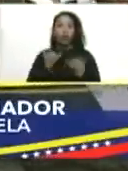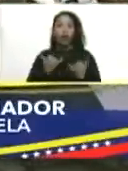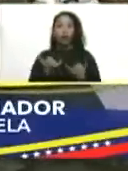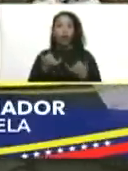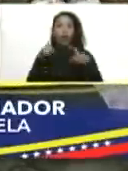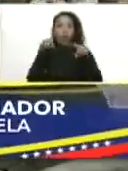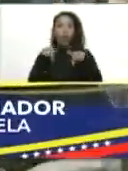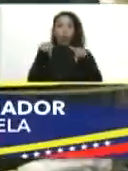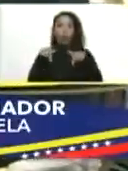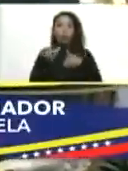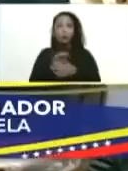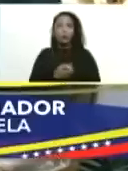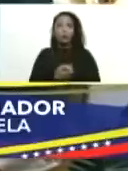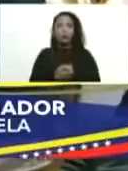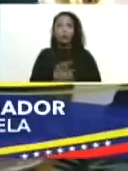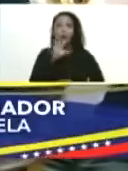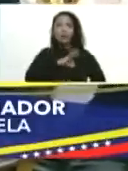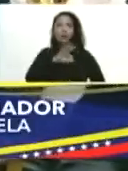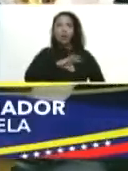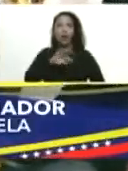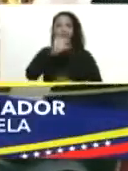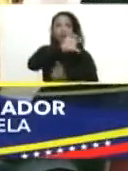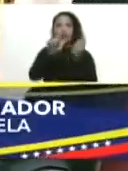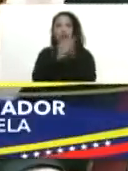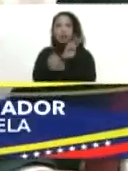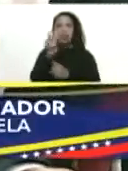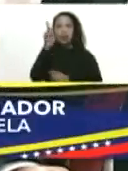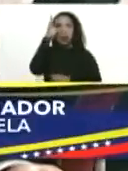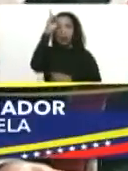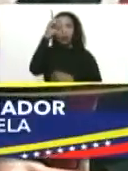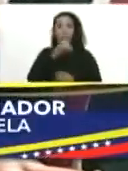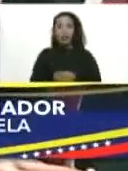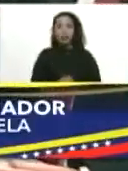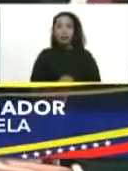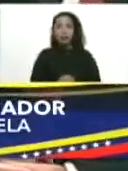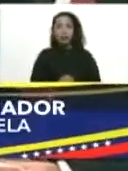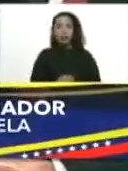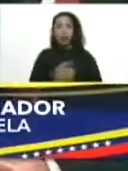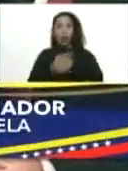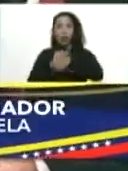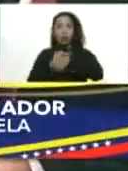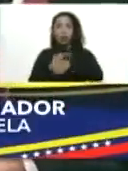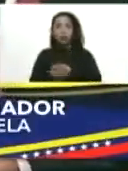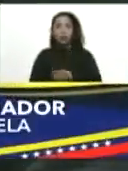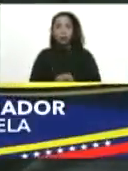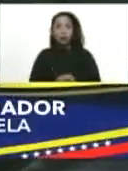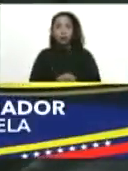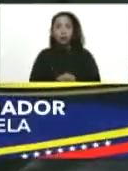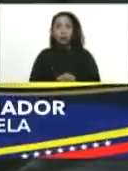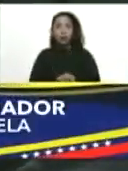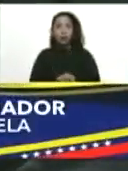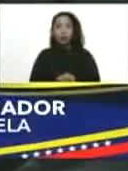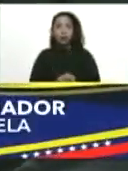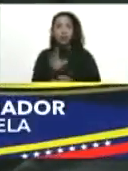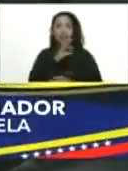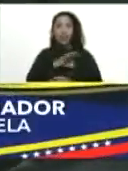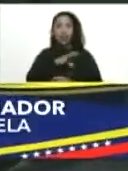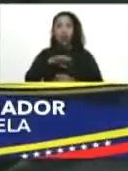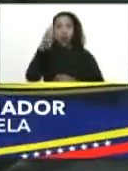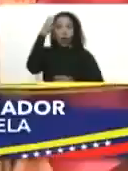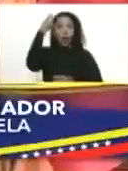hoy, señora vicepresidenta ejecutiva, doctora Delcy Rodríguez, señor